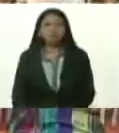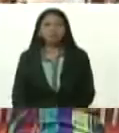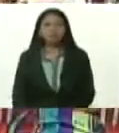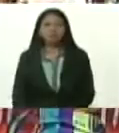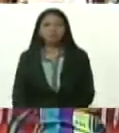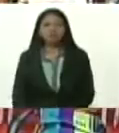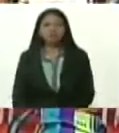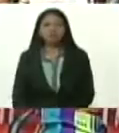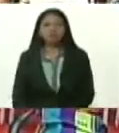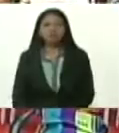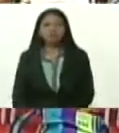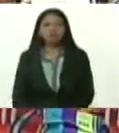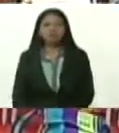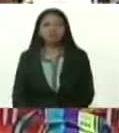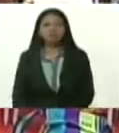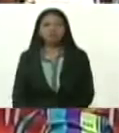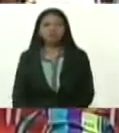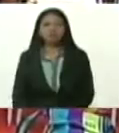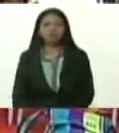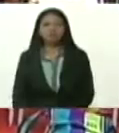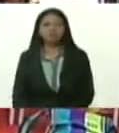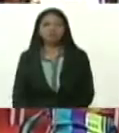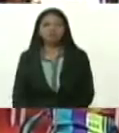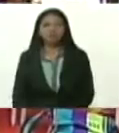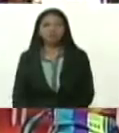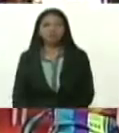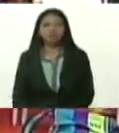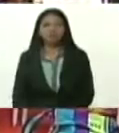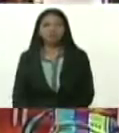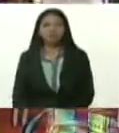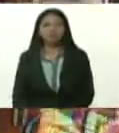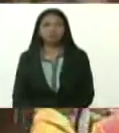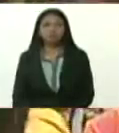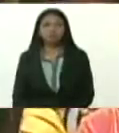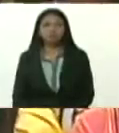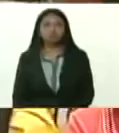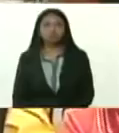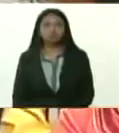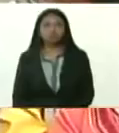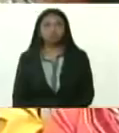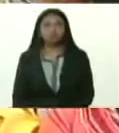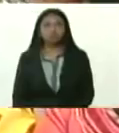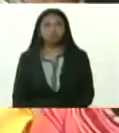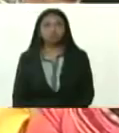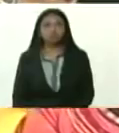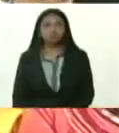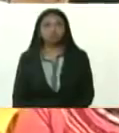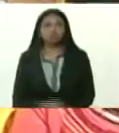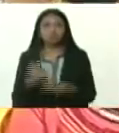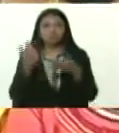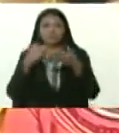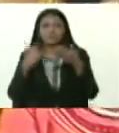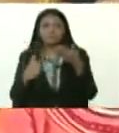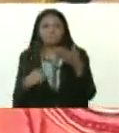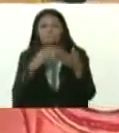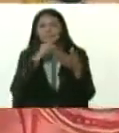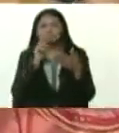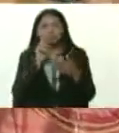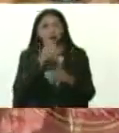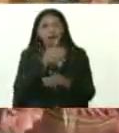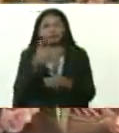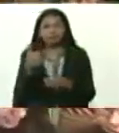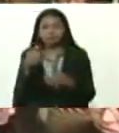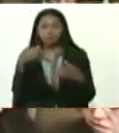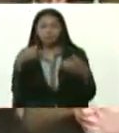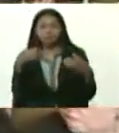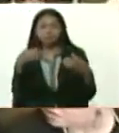Yeral, Yucpa, Cubeo, Quinaroque, Orcas, Guasabara,